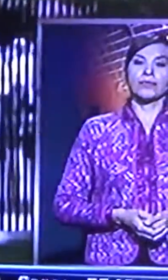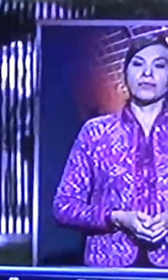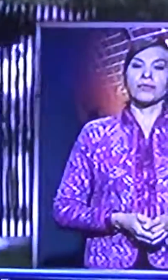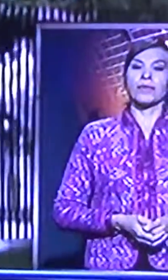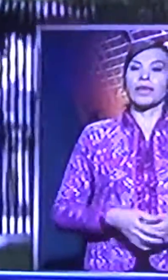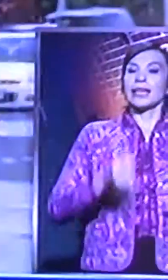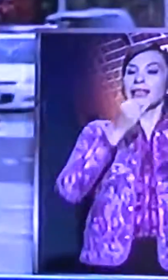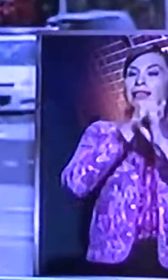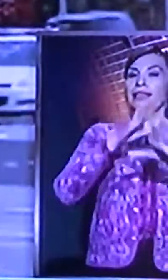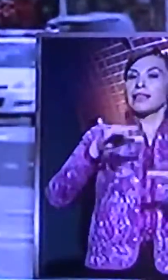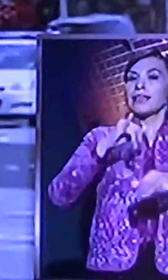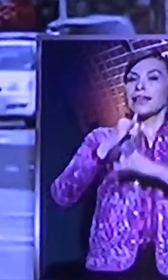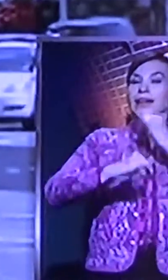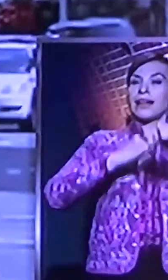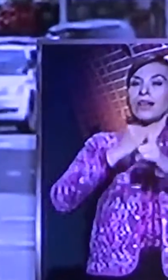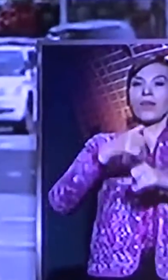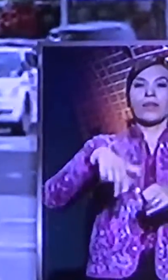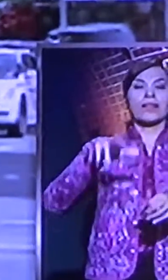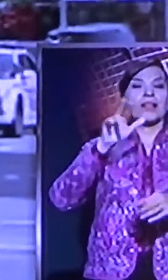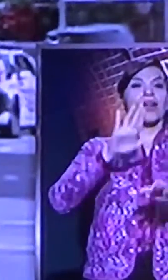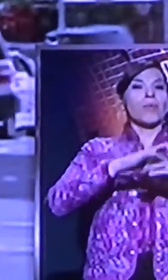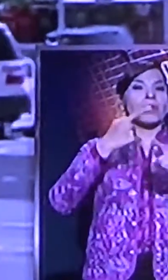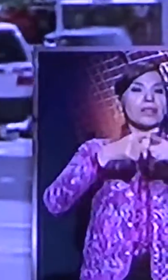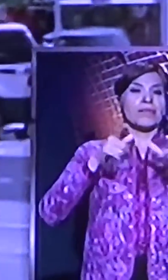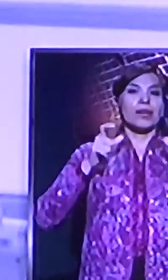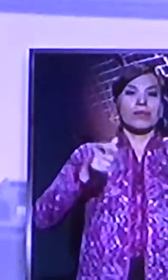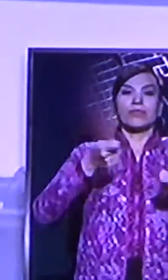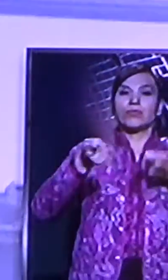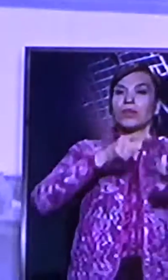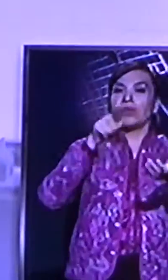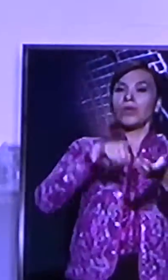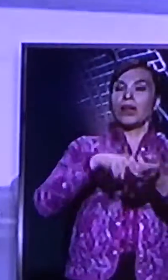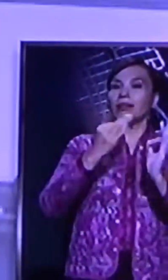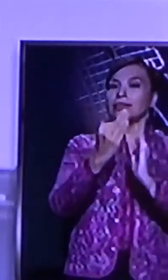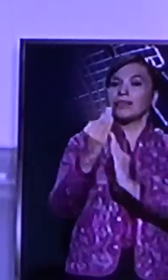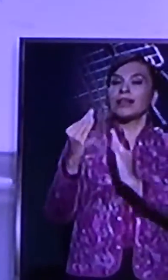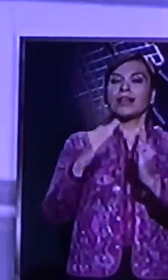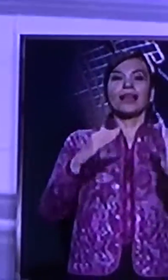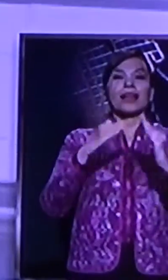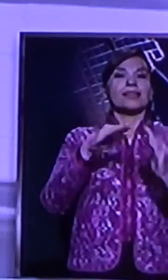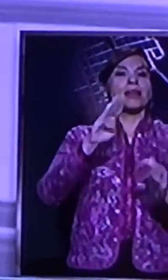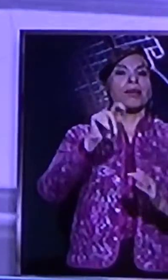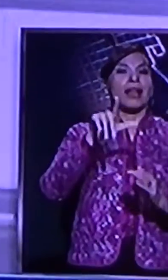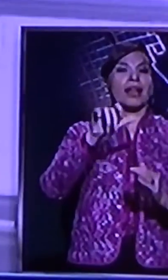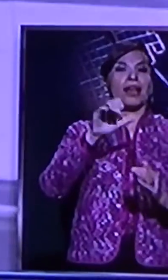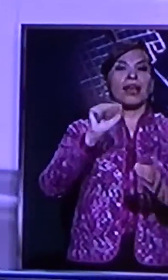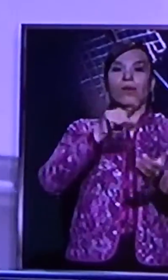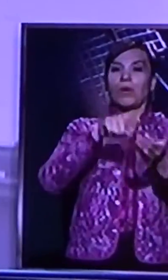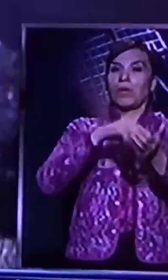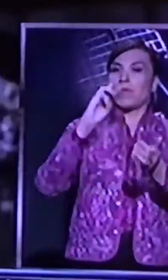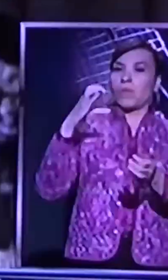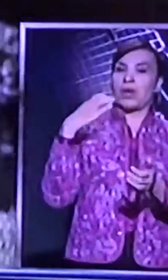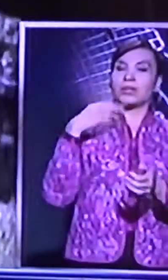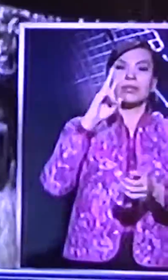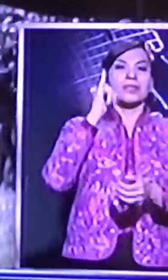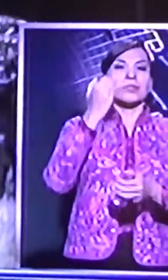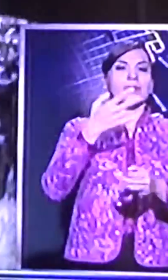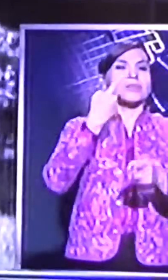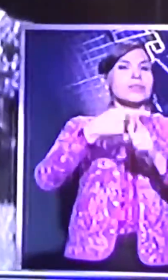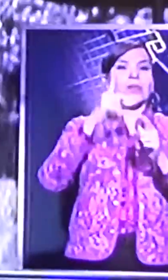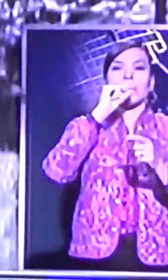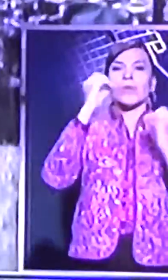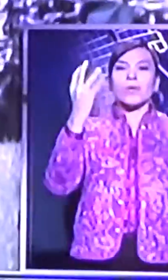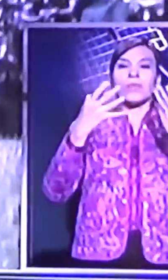En Eco Internacional, esta tarde hubo gran movilización policial en las inmediaciones de la Casa Blanca en Washington. Imágenes de